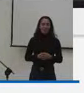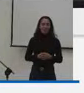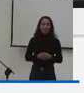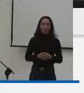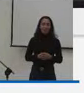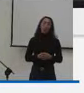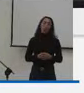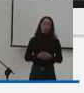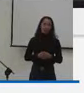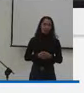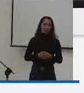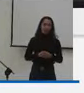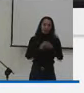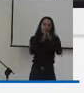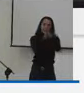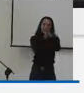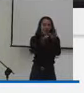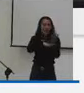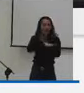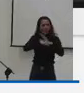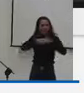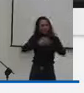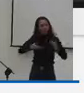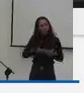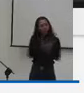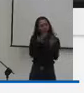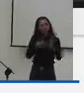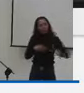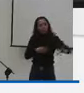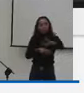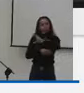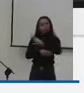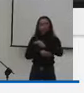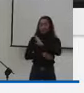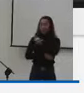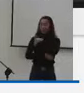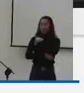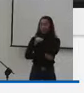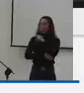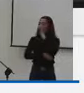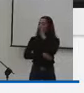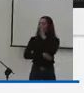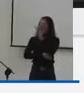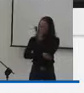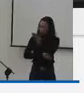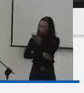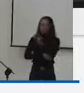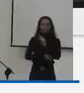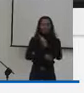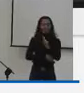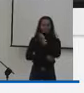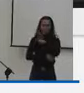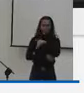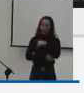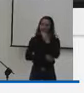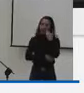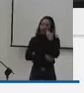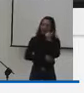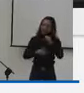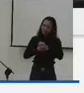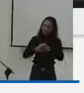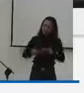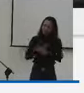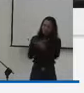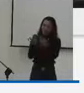inicialmente quiero extender un saludo muy especial al doctor Ernesto Lucena ministro del deporte a la doctora Lina Barrera viceministra del deporte